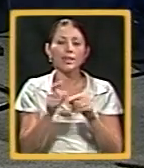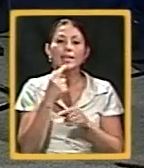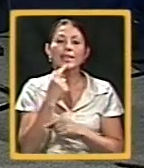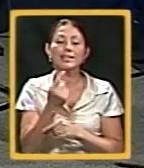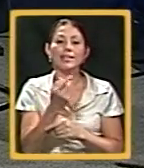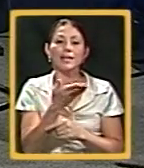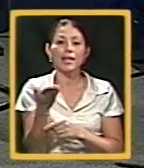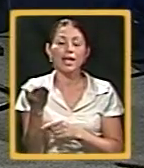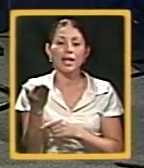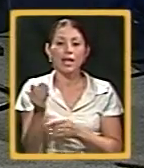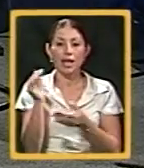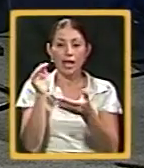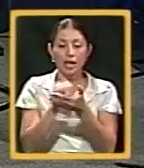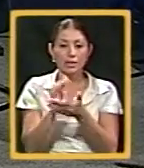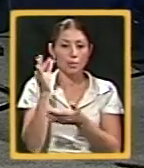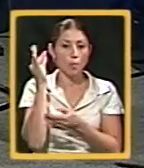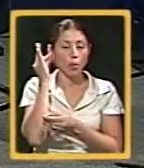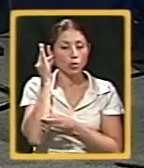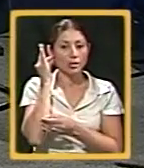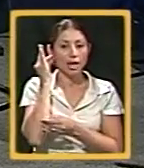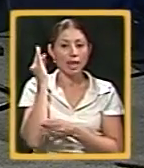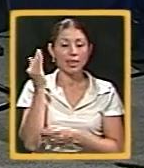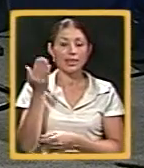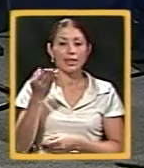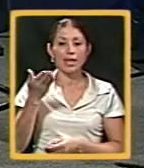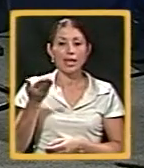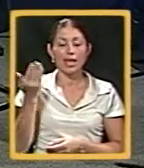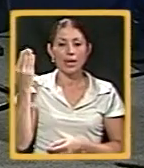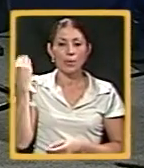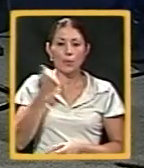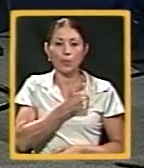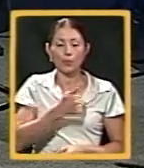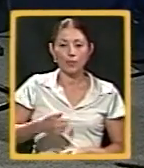esposa de don Alfredo González Flores